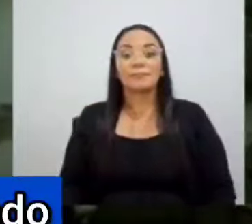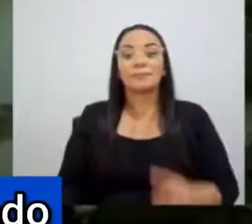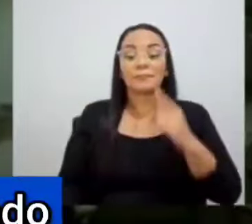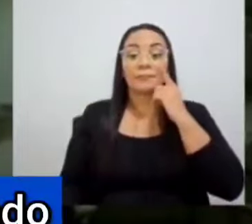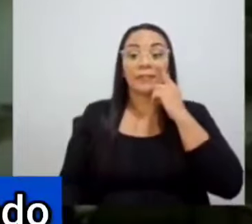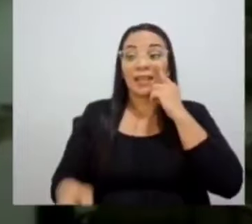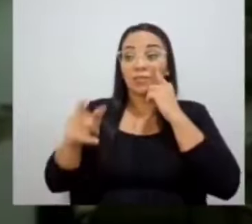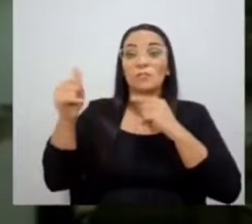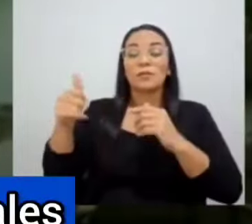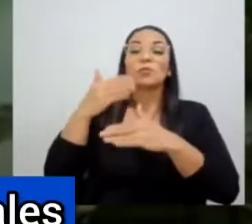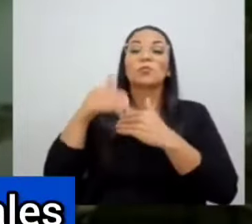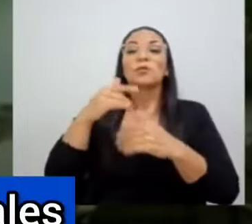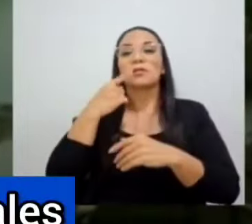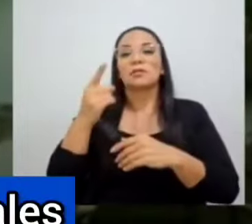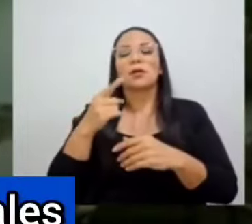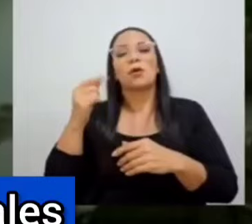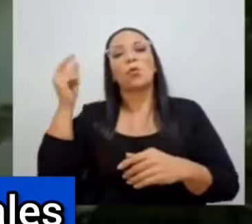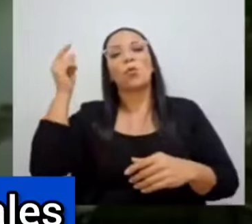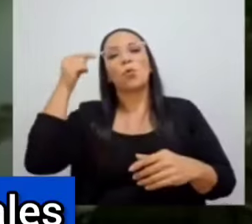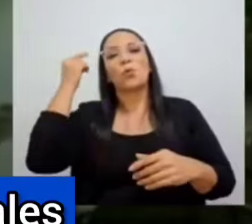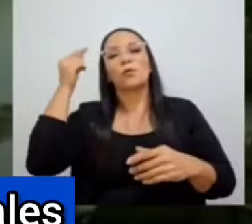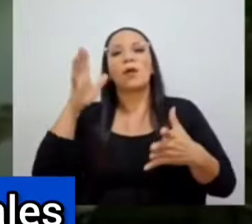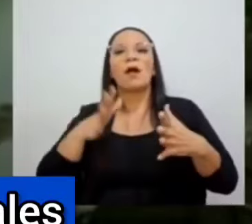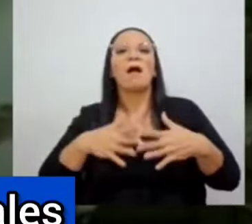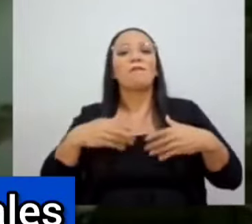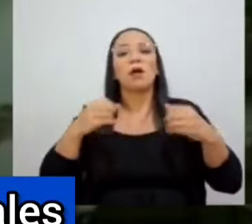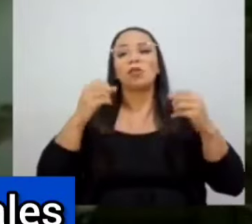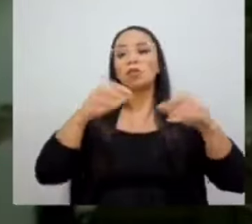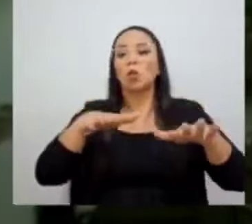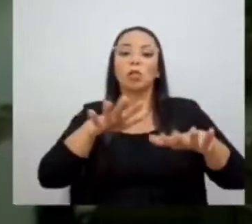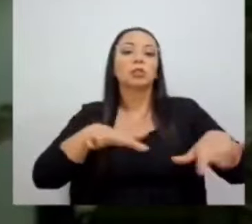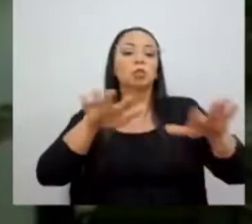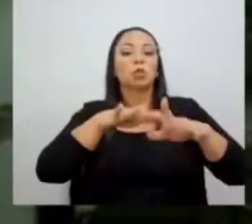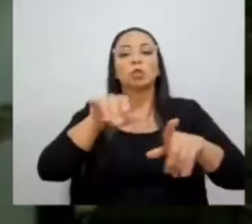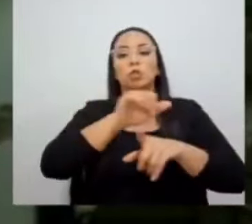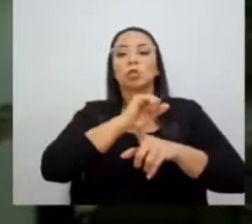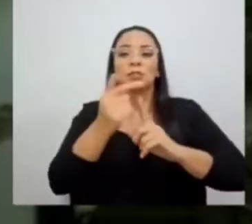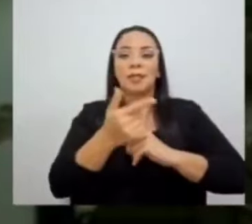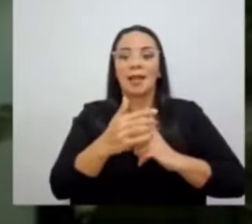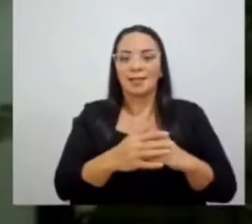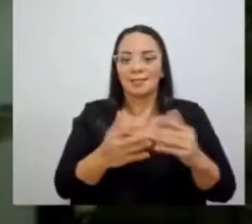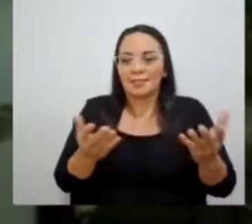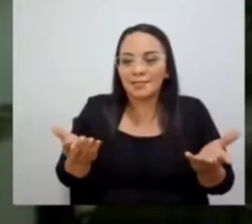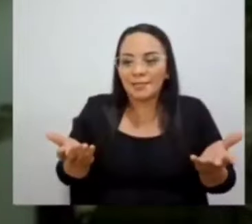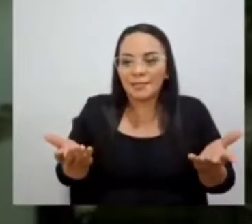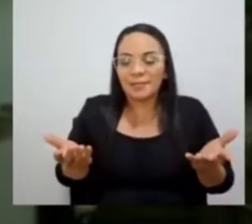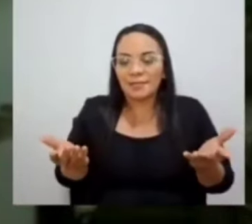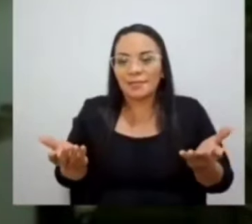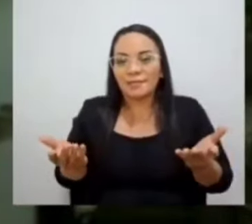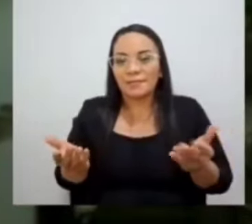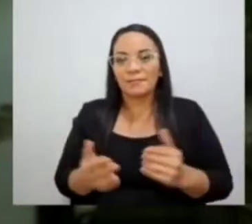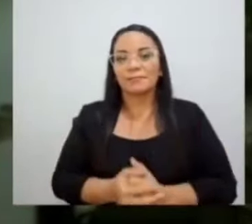mismos salen diciendo, el gobierno abandona los sectores sociales. Cuando toda esa